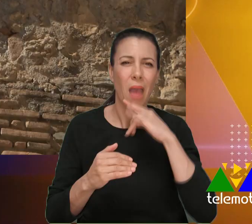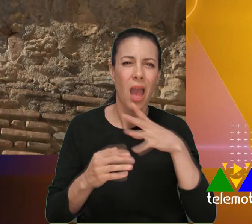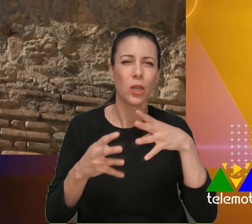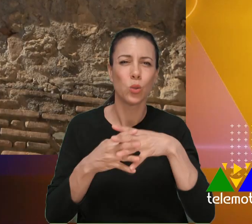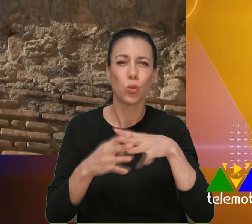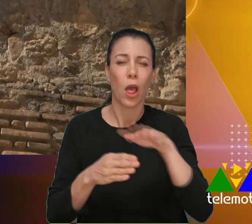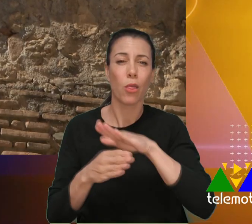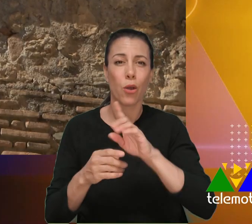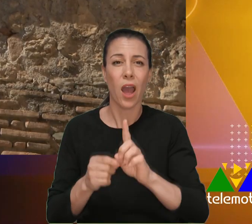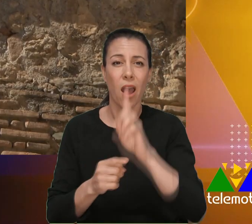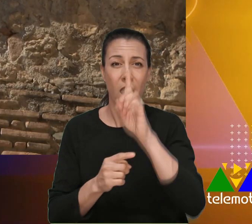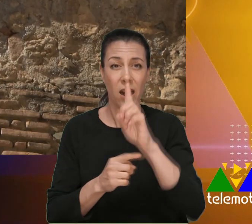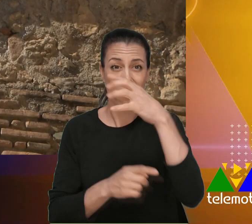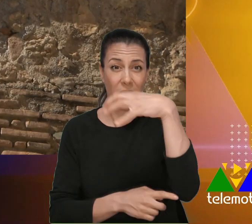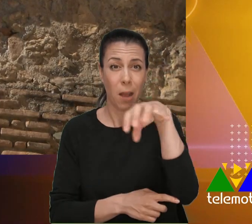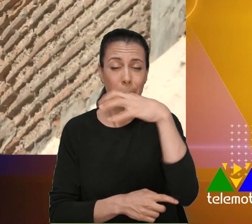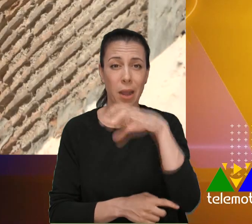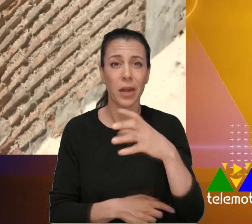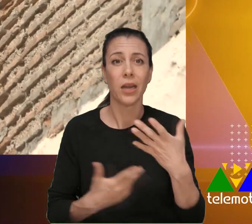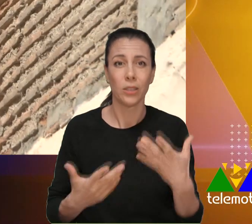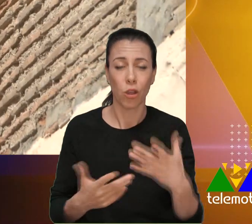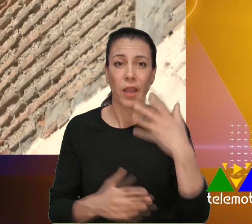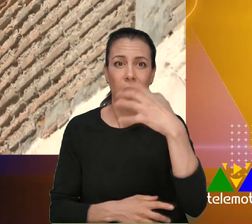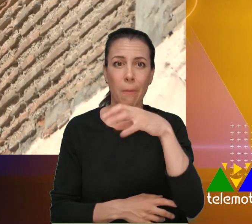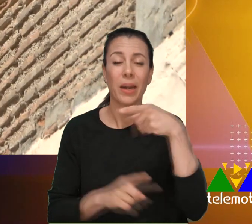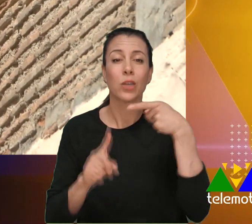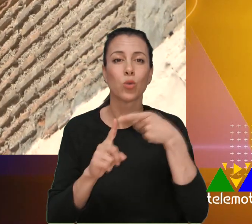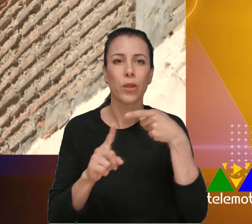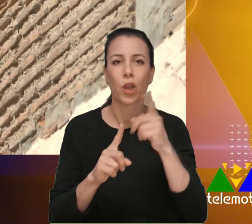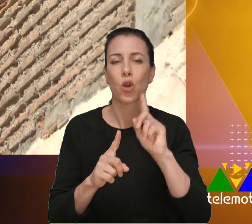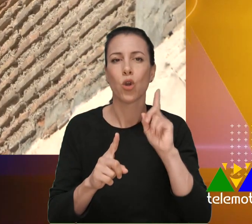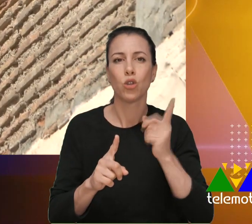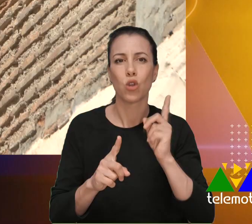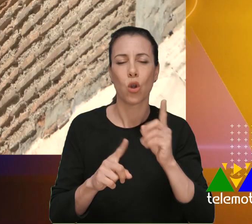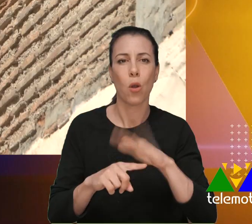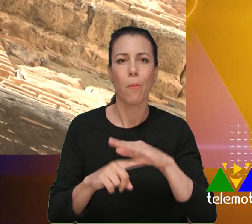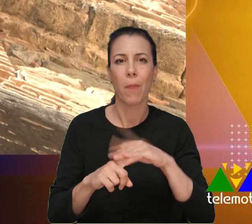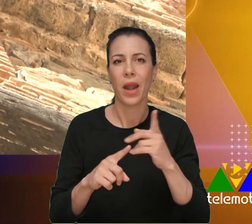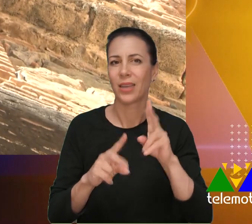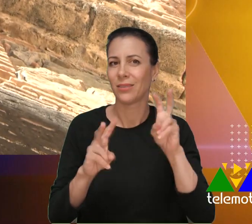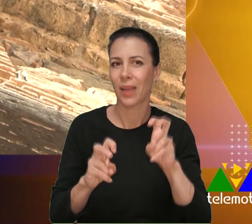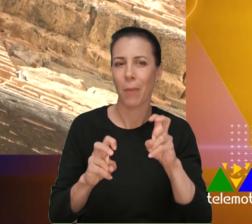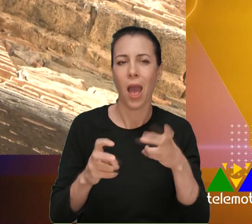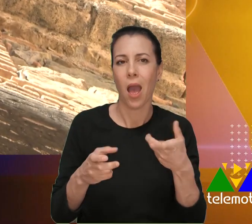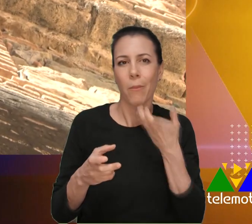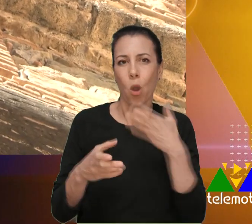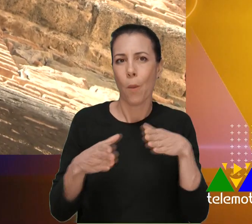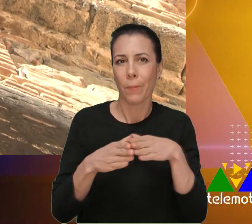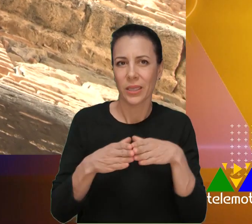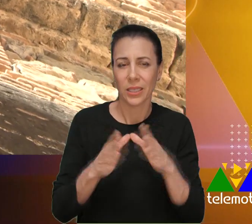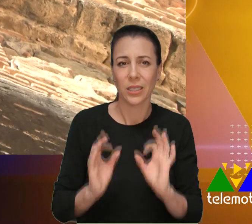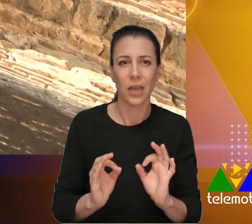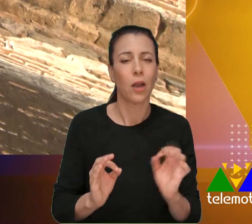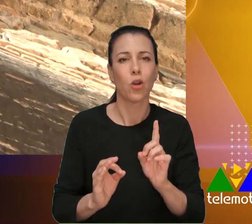en la parte de arriba, donde estaba una campana, que era la campana que se utilizaba no solamente para dar la estema a la misa, sino